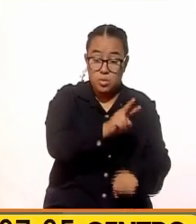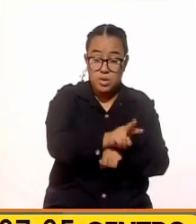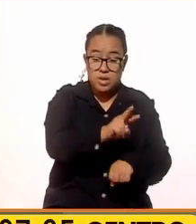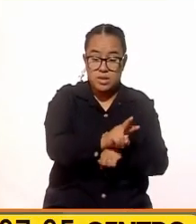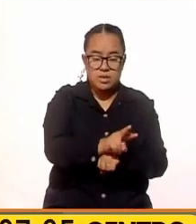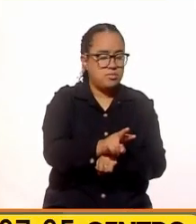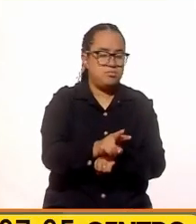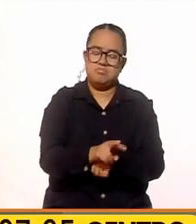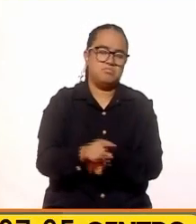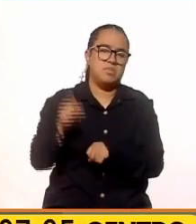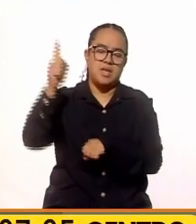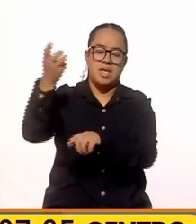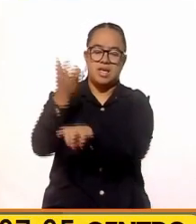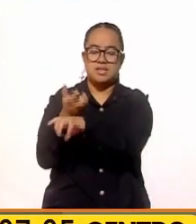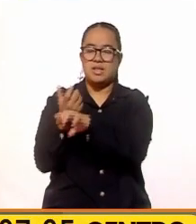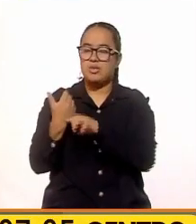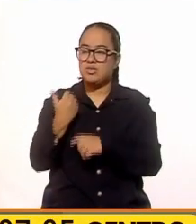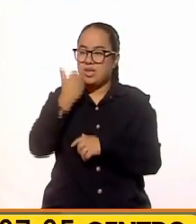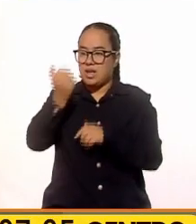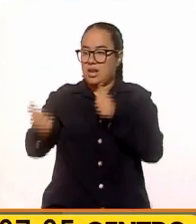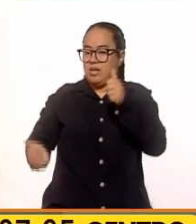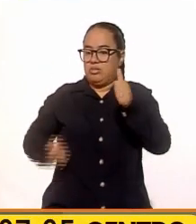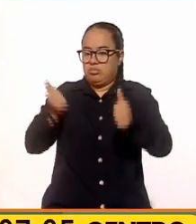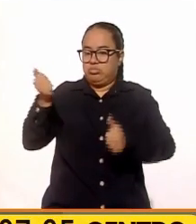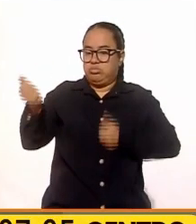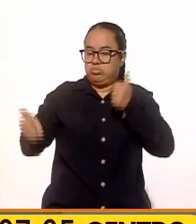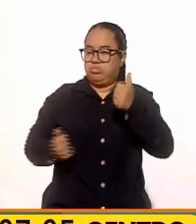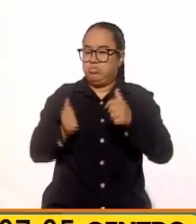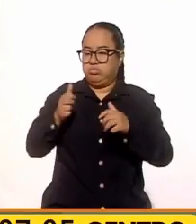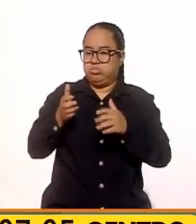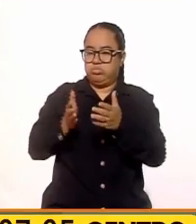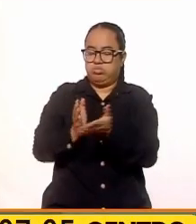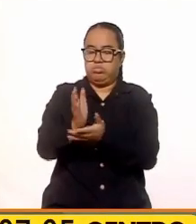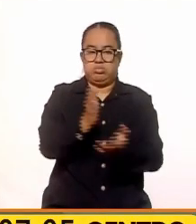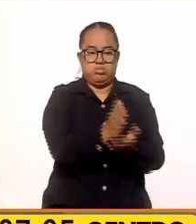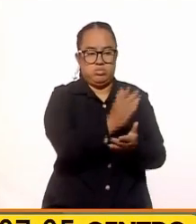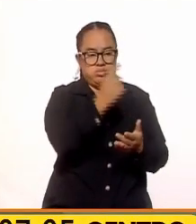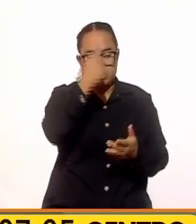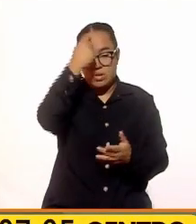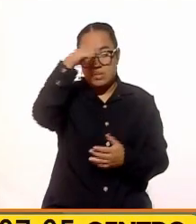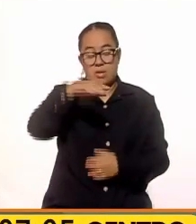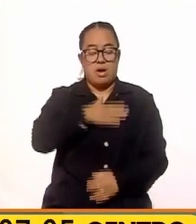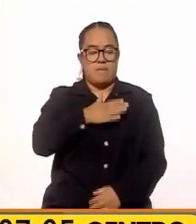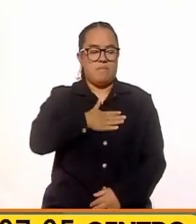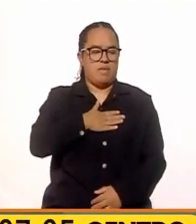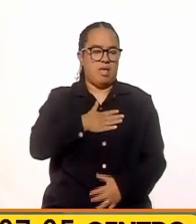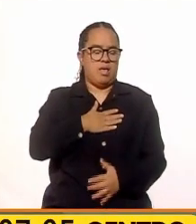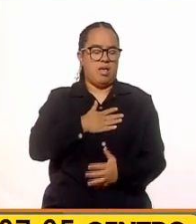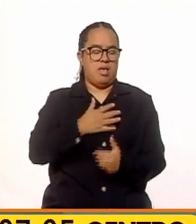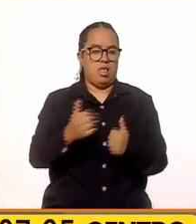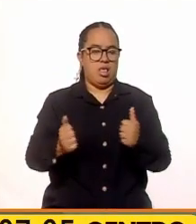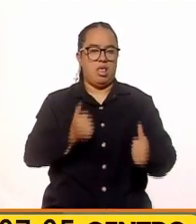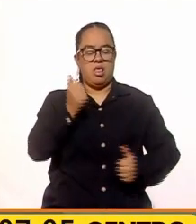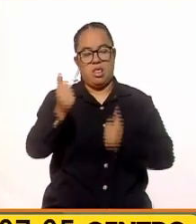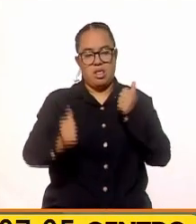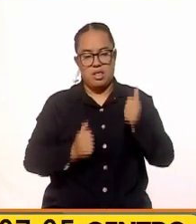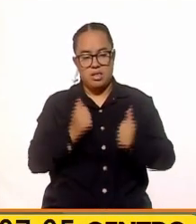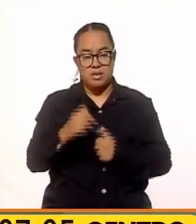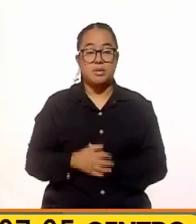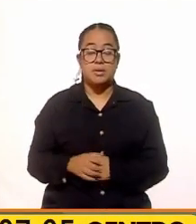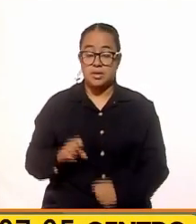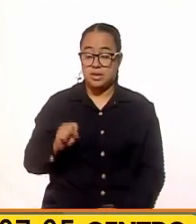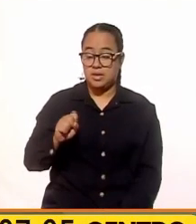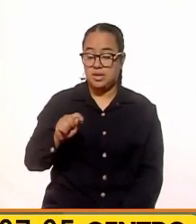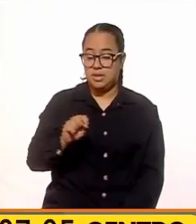de Estados Unidos, Sí. sino su seguridad mundial, sus intereses. El propio